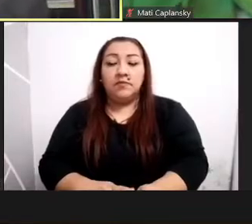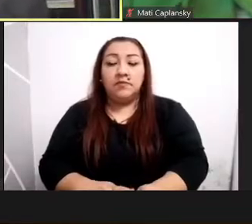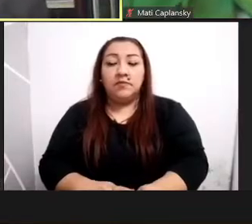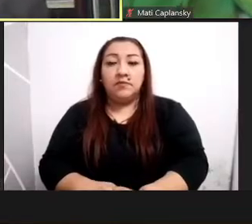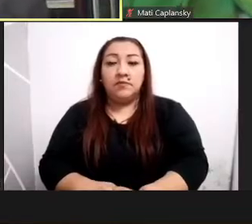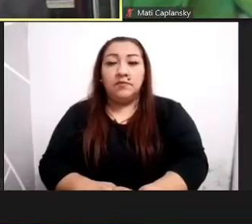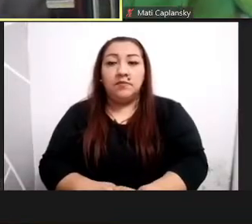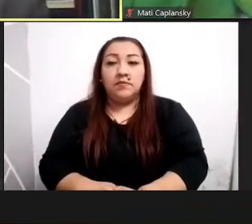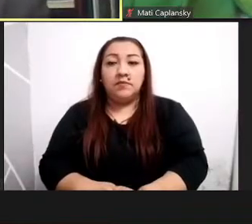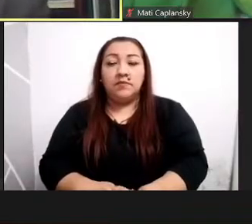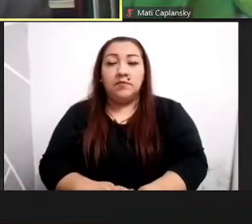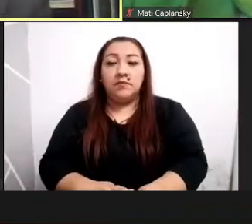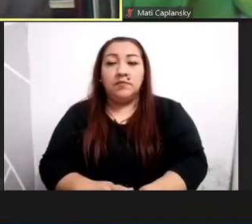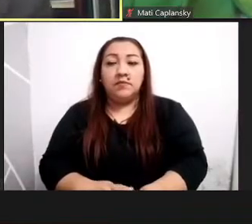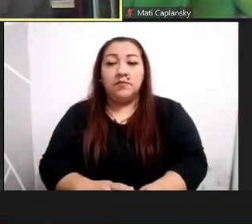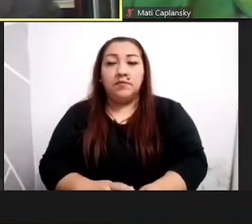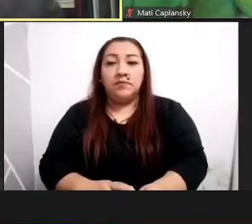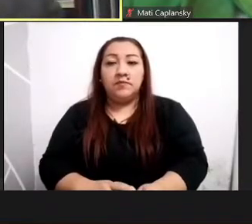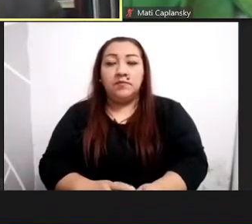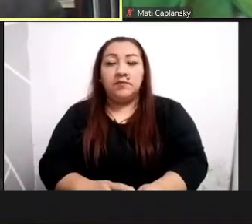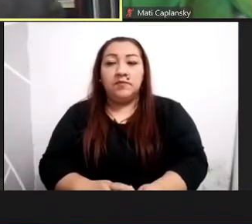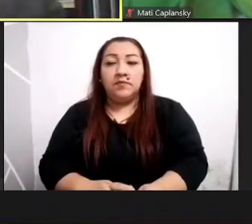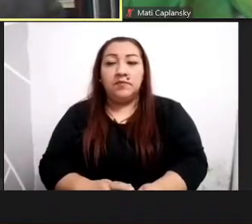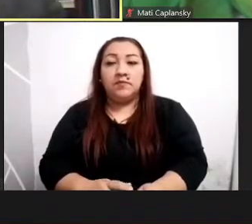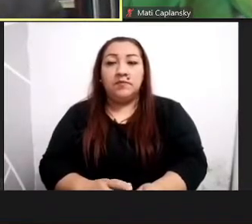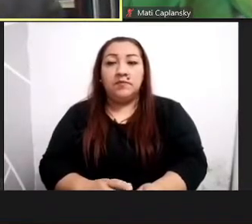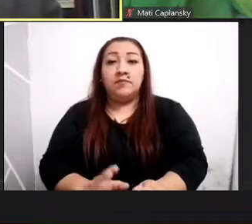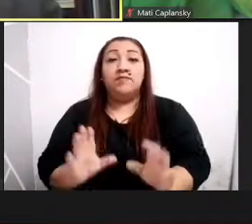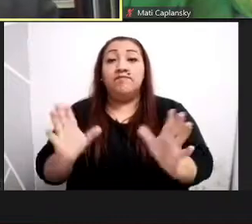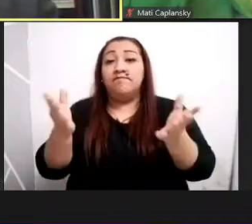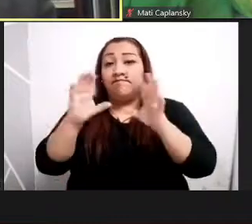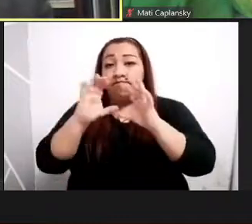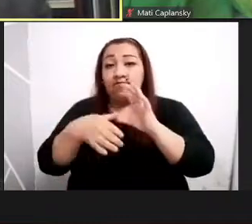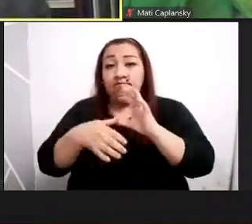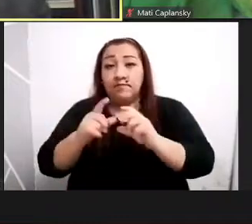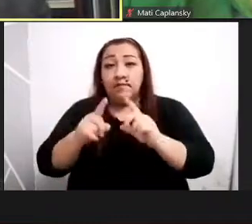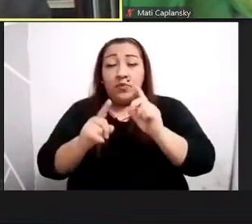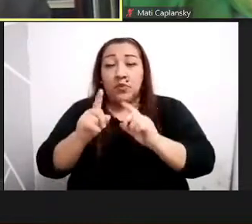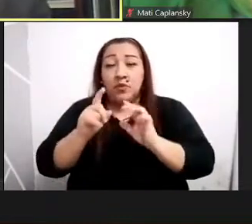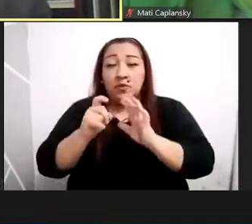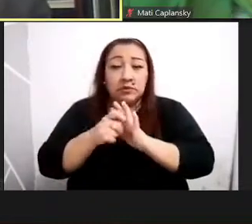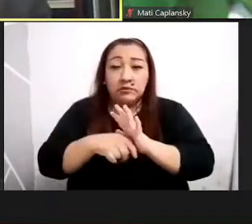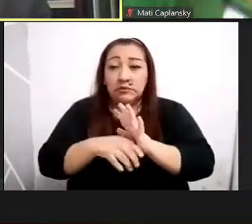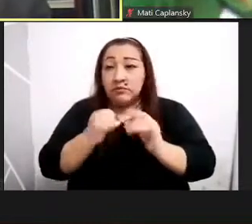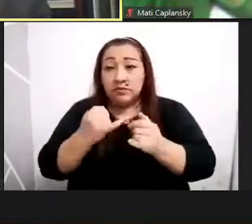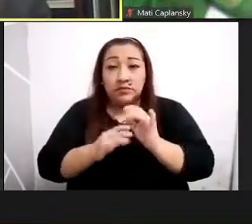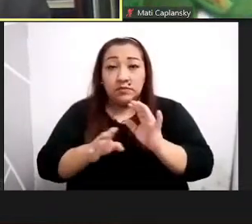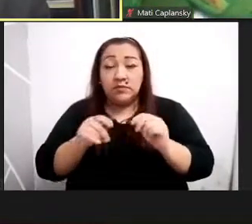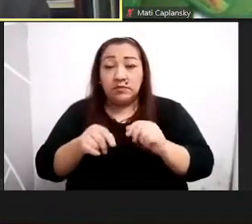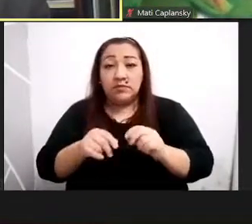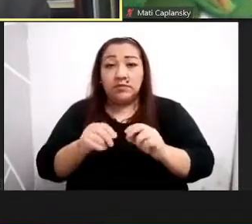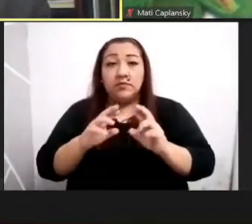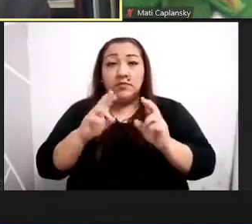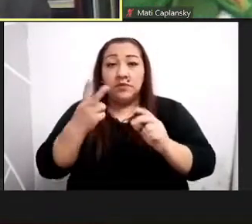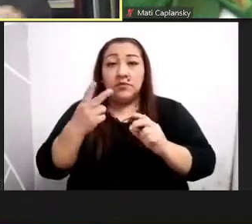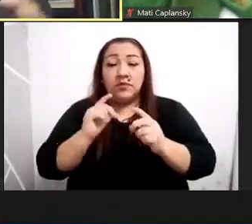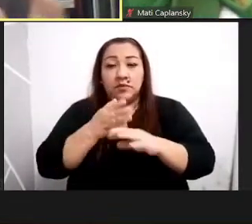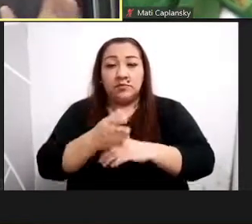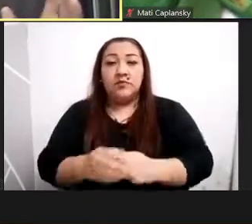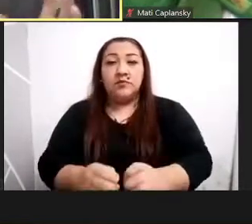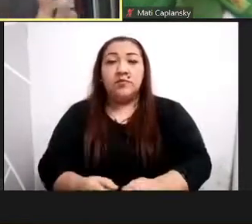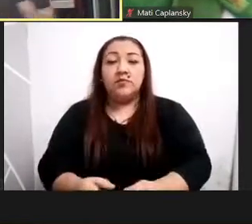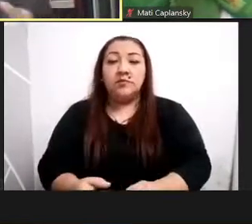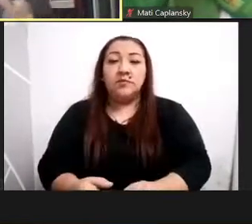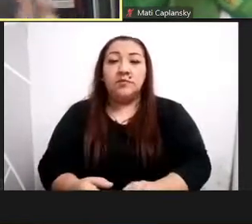Bueno, vamos a continuar entonces porque le quedaban algunos segundos de esta segunda intervención.